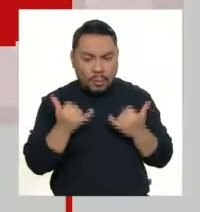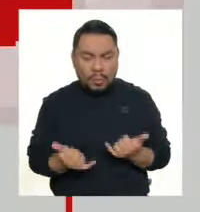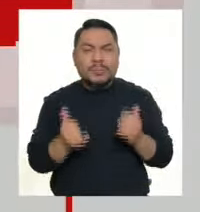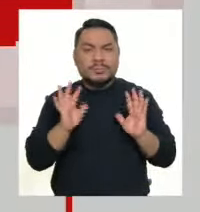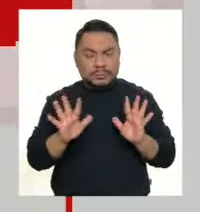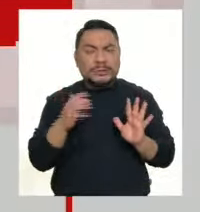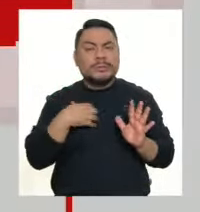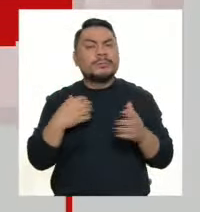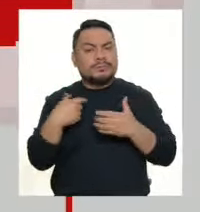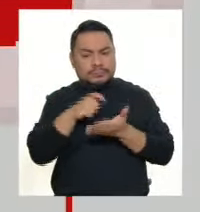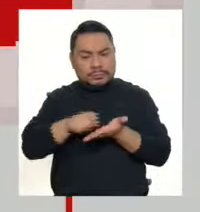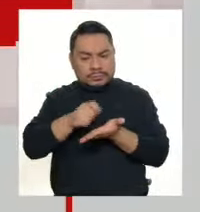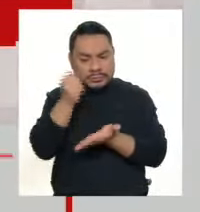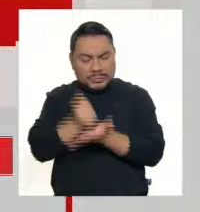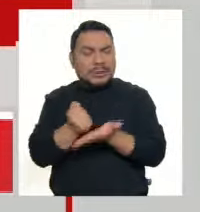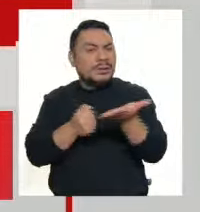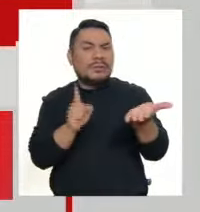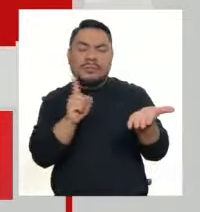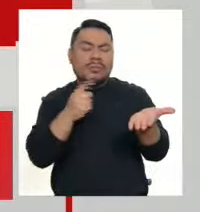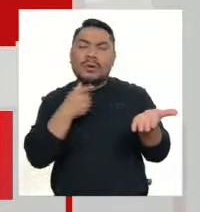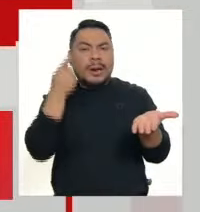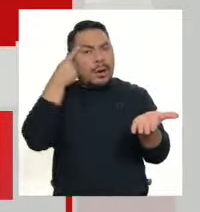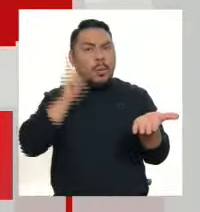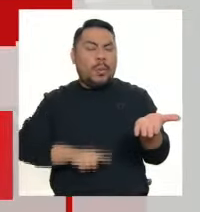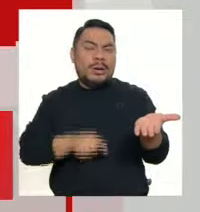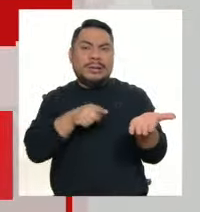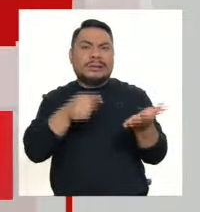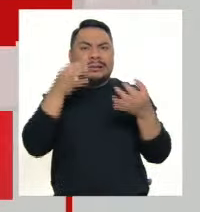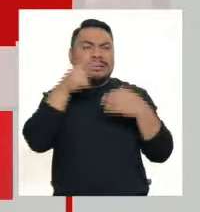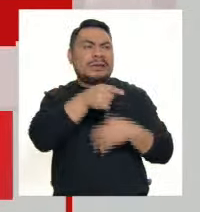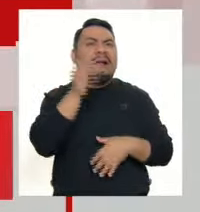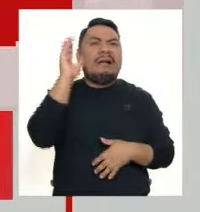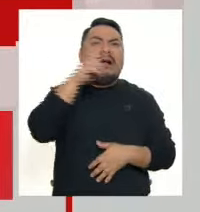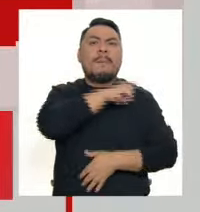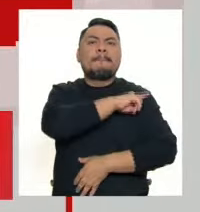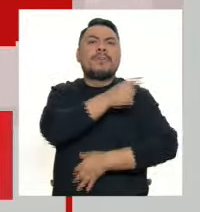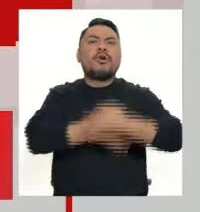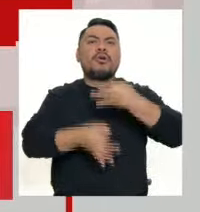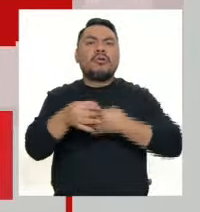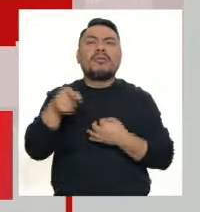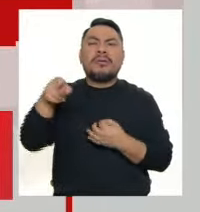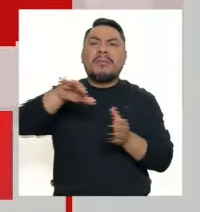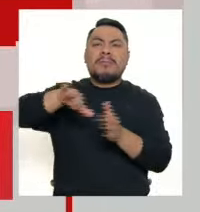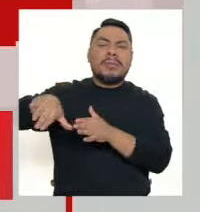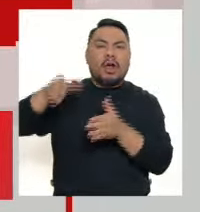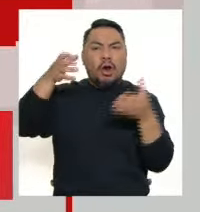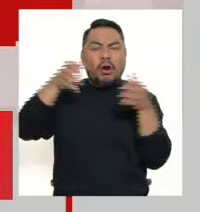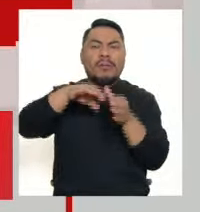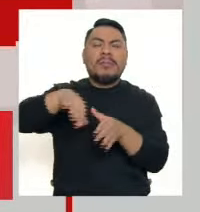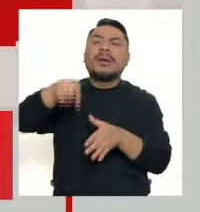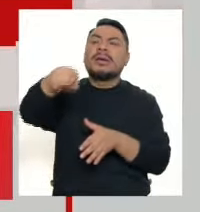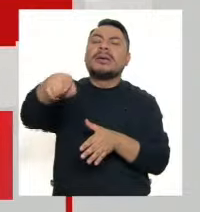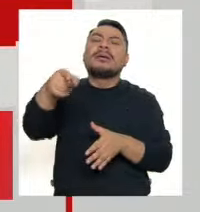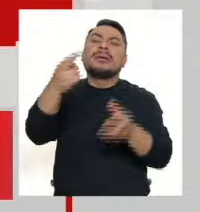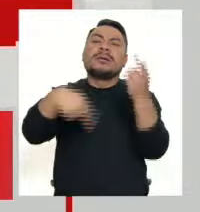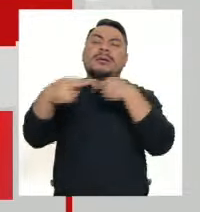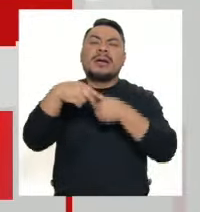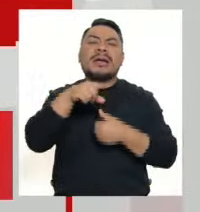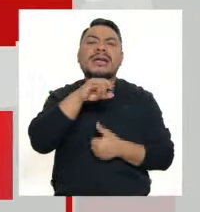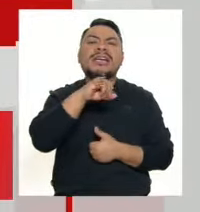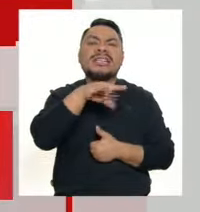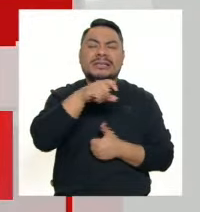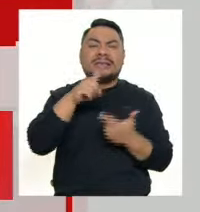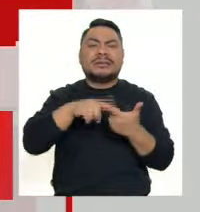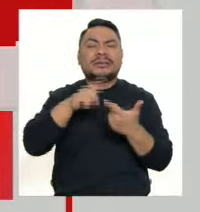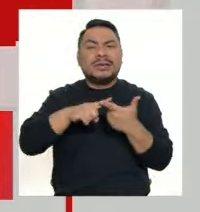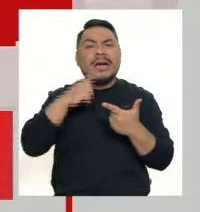de apelación frente a esta arbitraria decisión del Poder Judicial de reponer a Inés Tello y Aldo Vázquez a la Junta Nacional